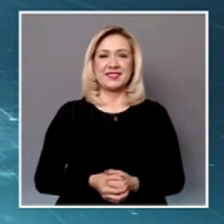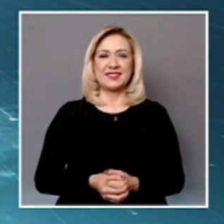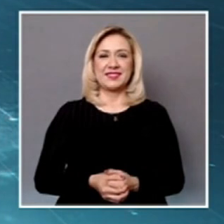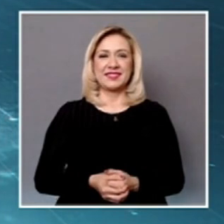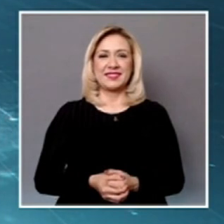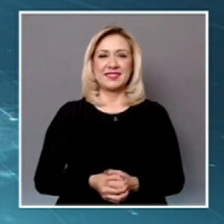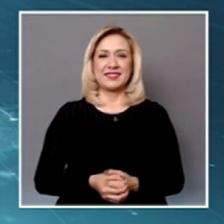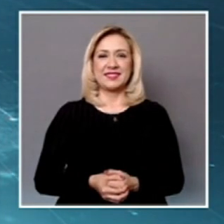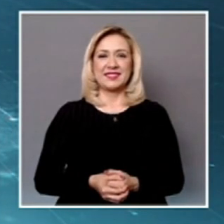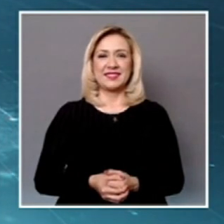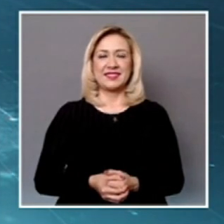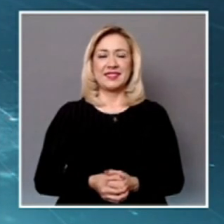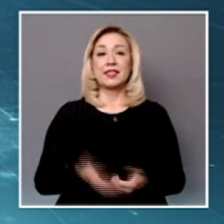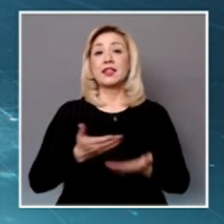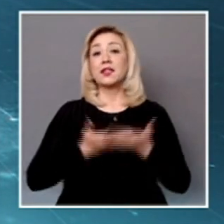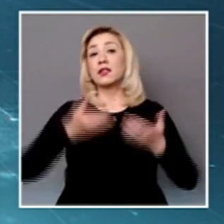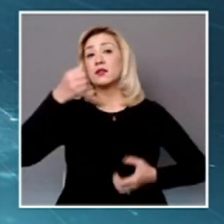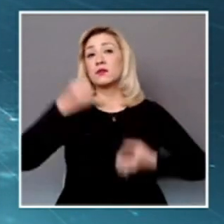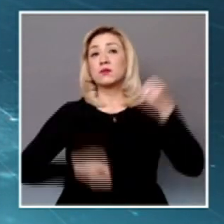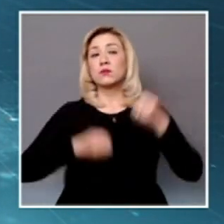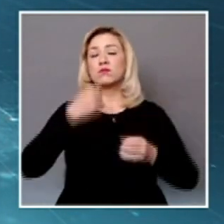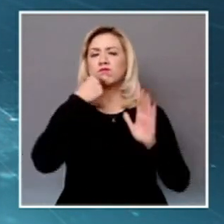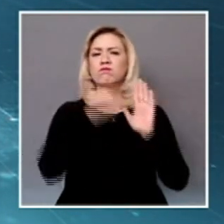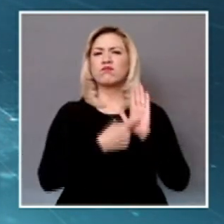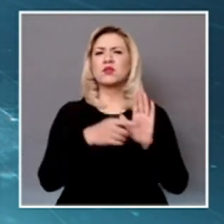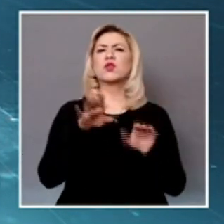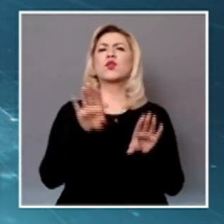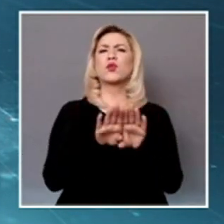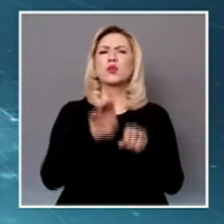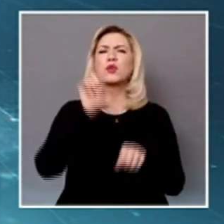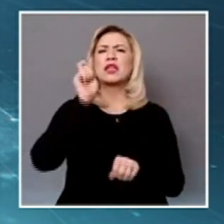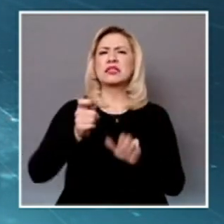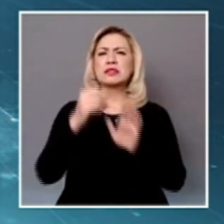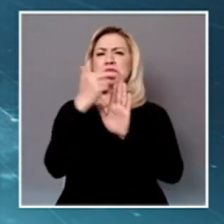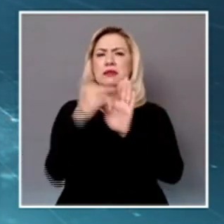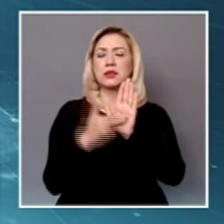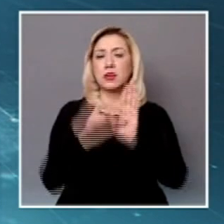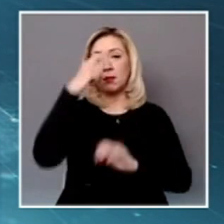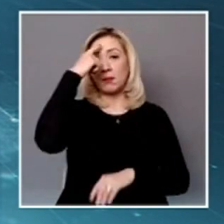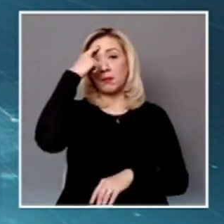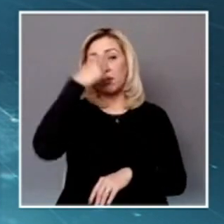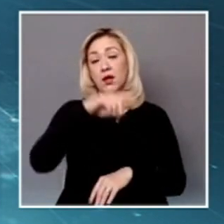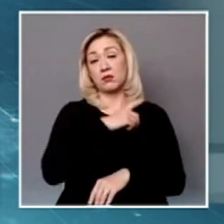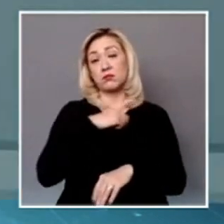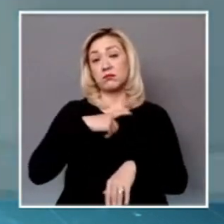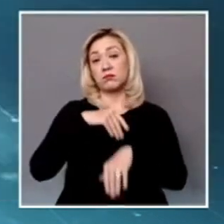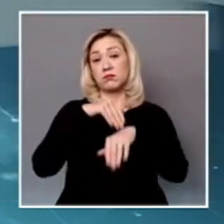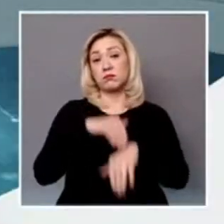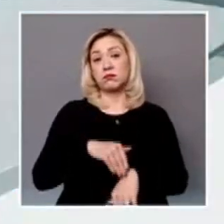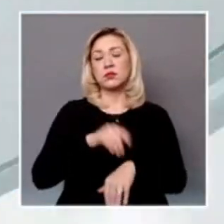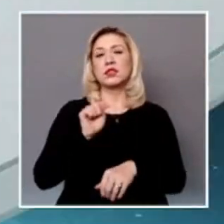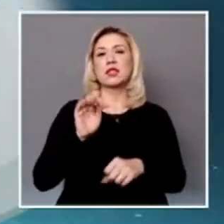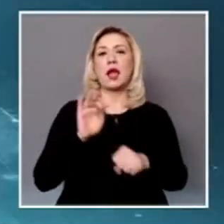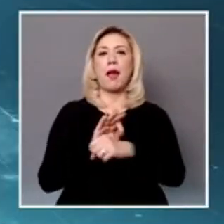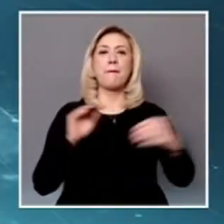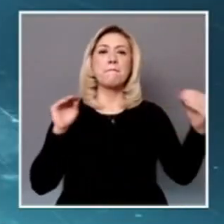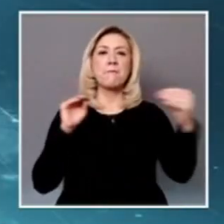La Corte definió los requisitos que se deben cumplir para conceder la suspensión en amparo directo.